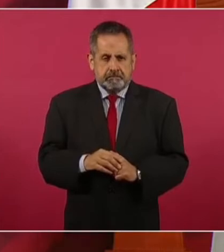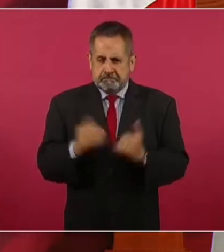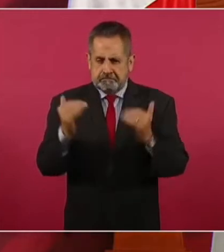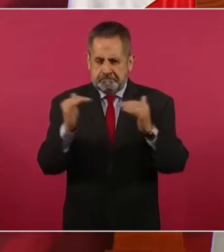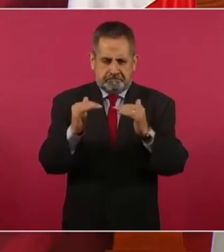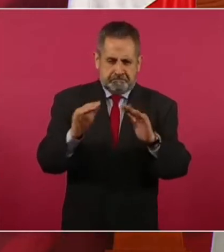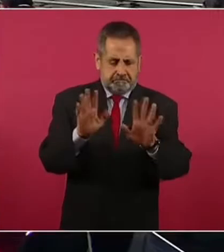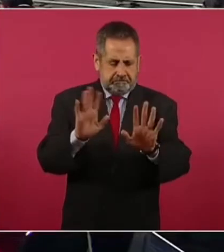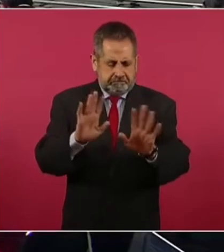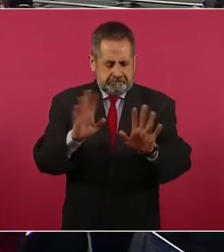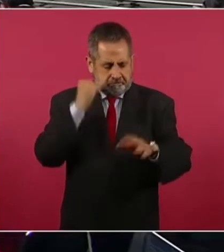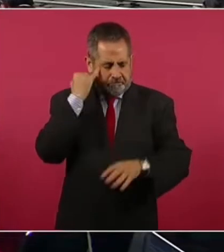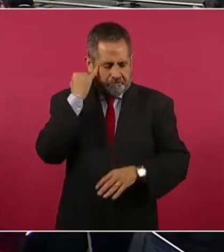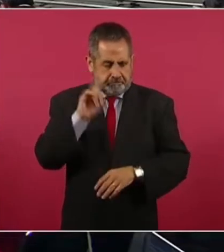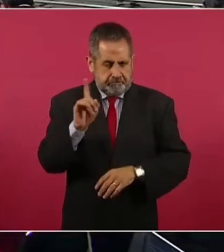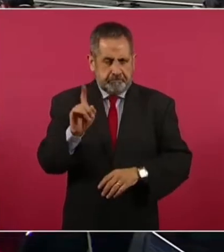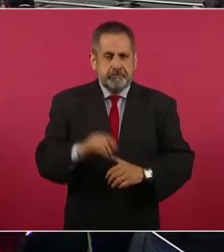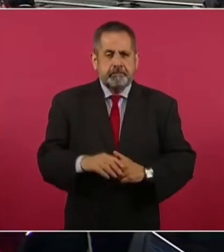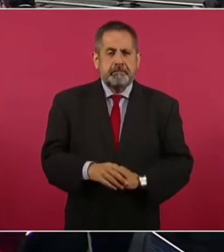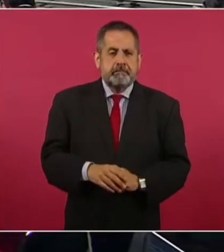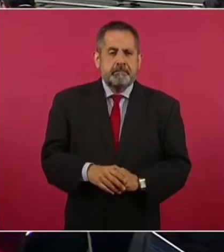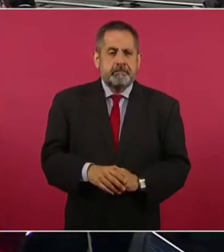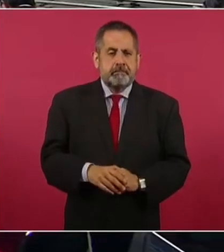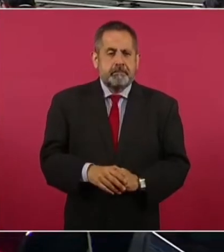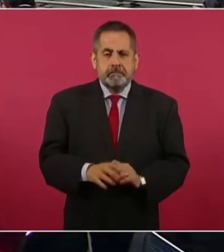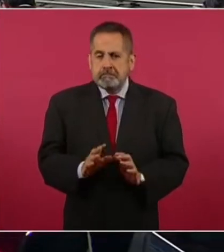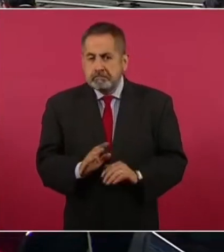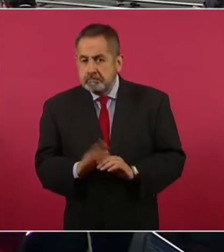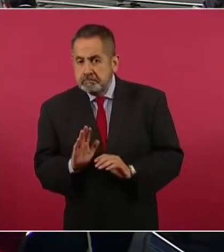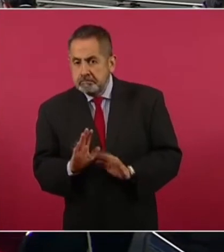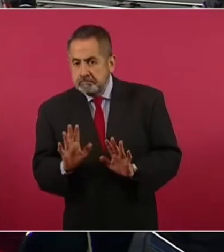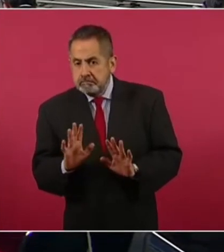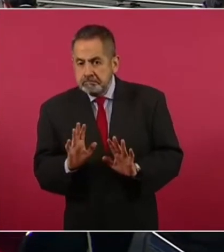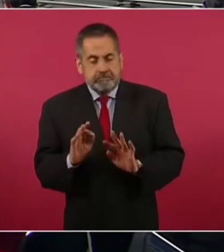41-41, no, ya no hay más,